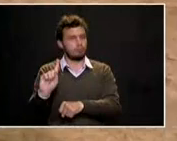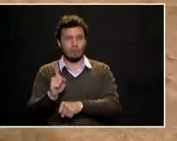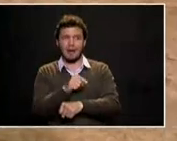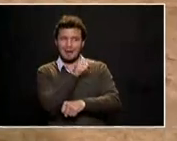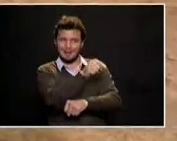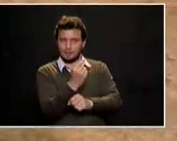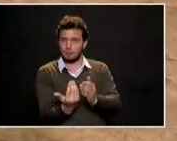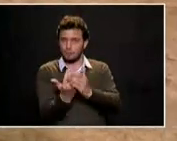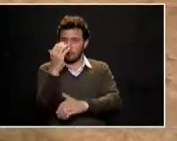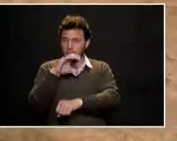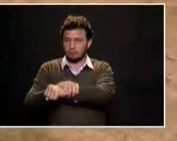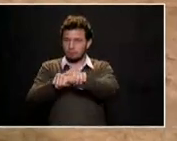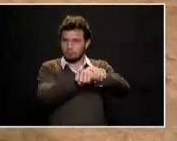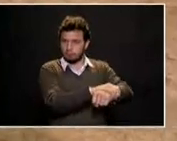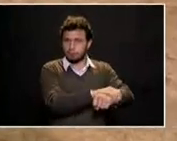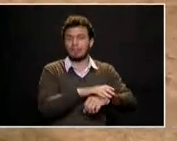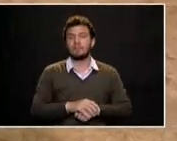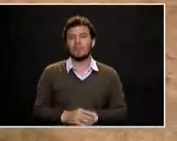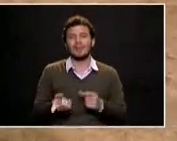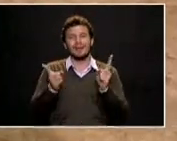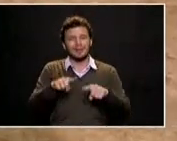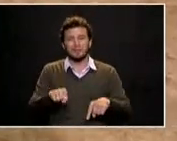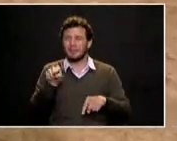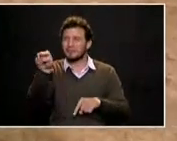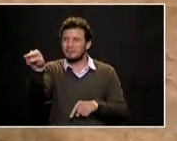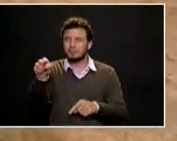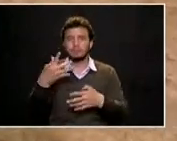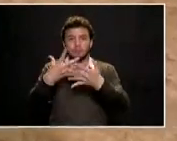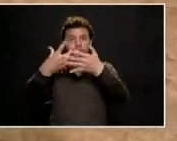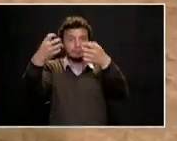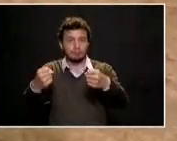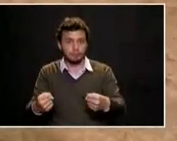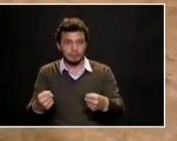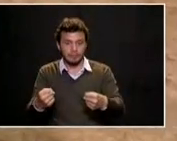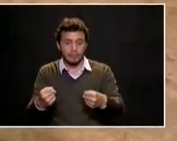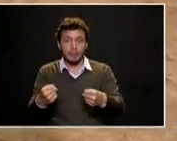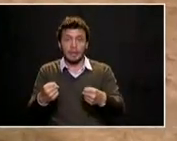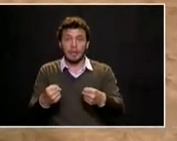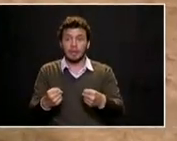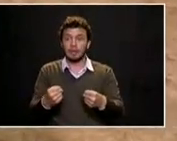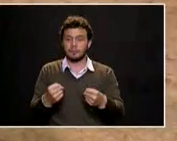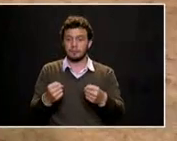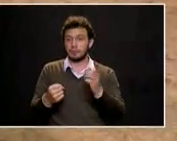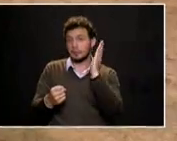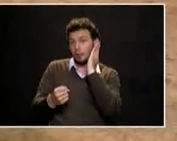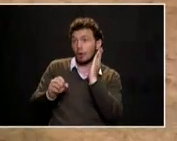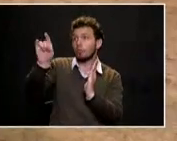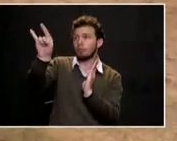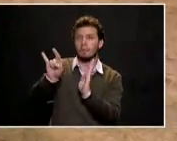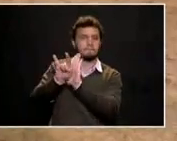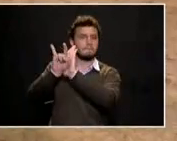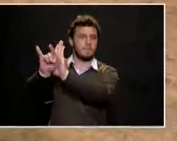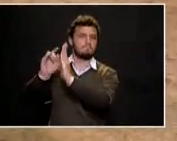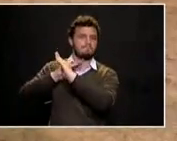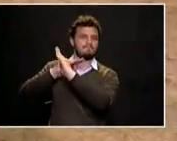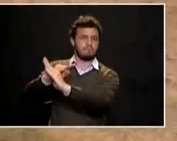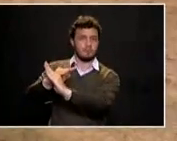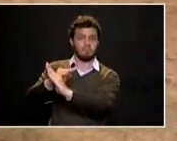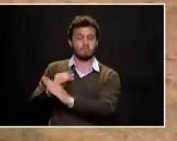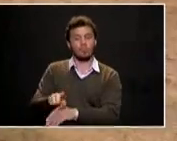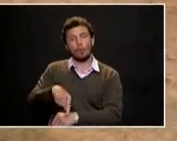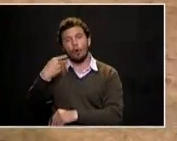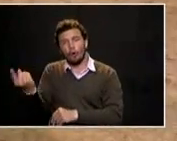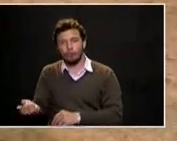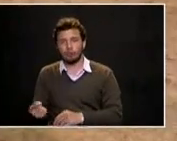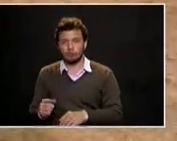del crimen, para inhibir la señal de los celulares, para que los brazaletes realmente funcionen y quienes estén en casa por cárcel no se la